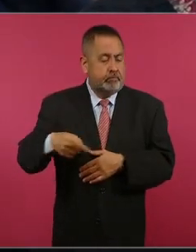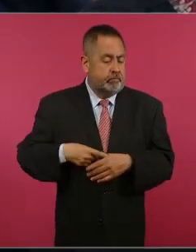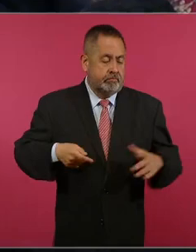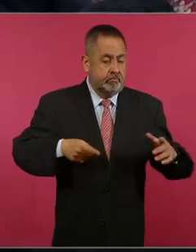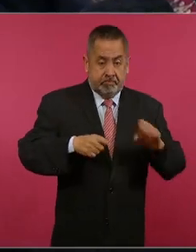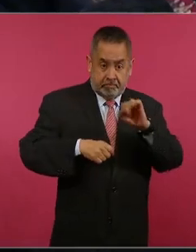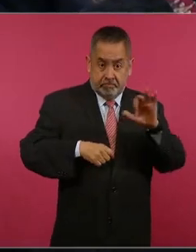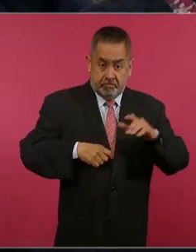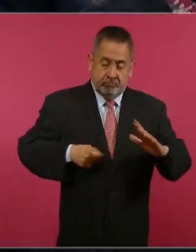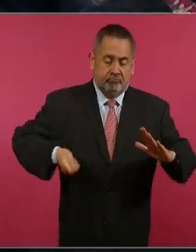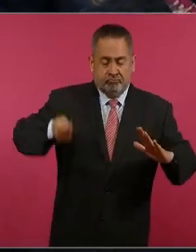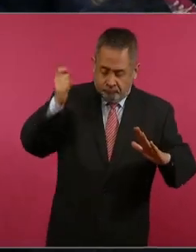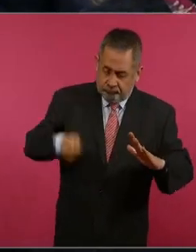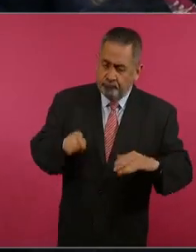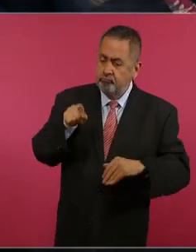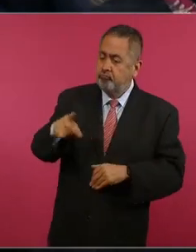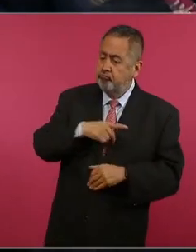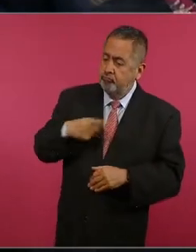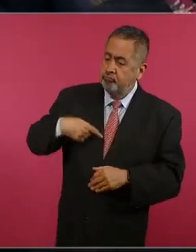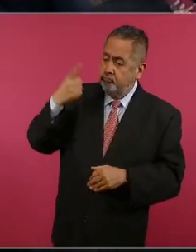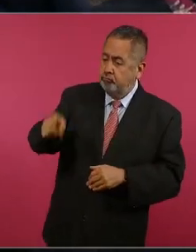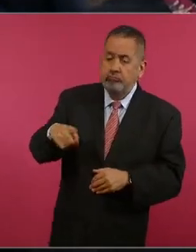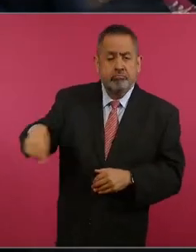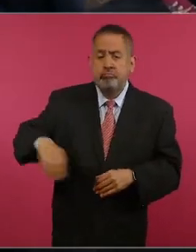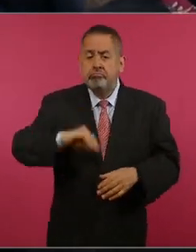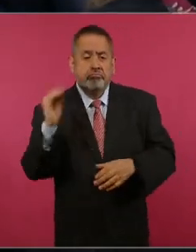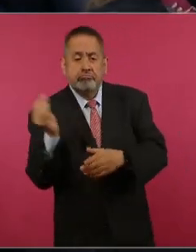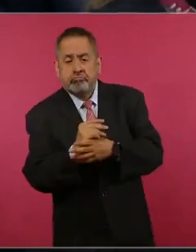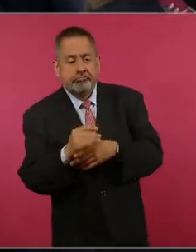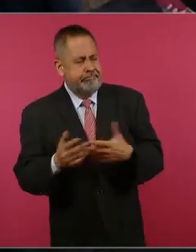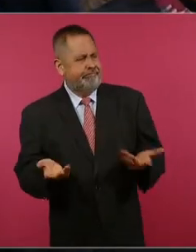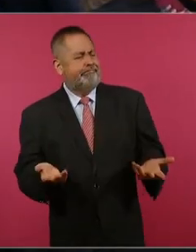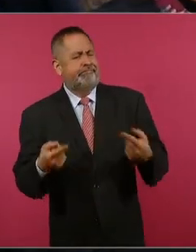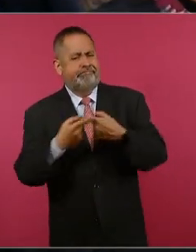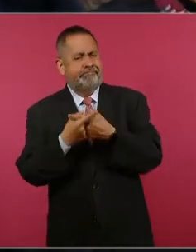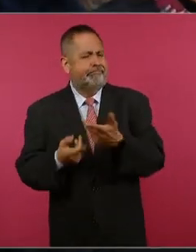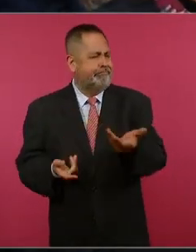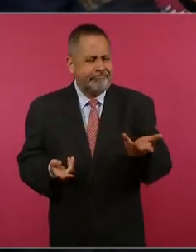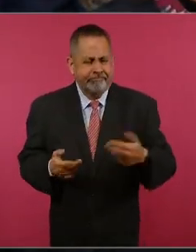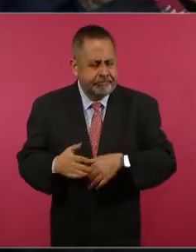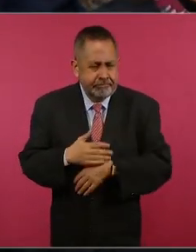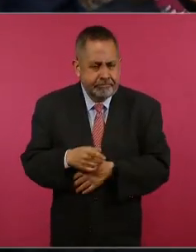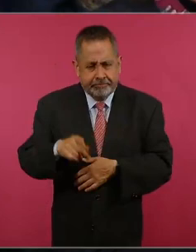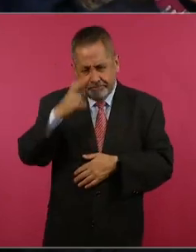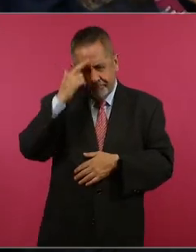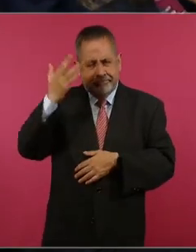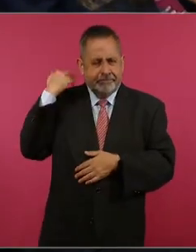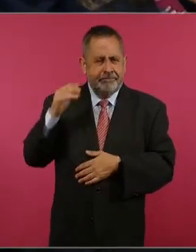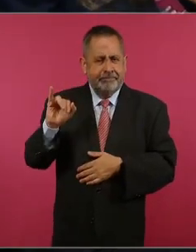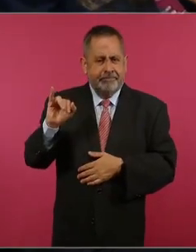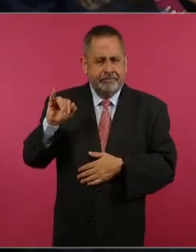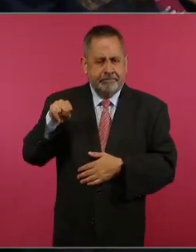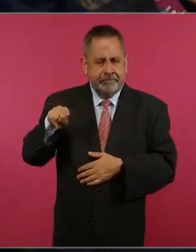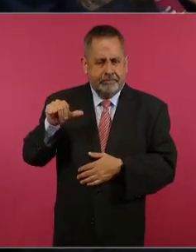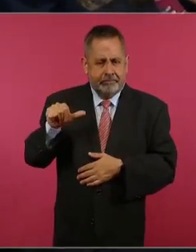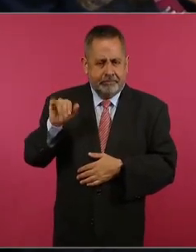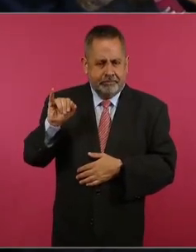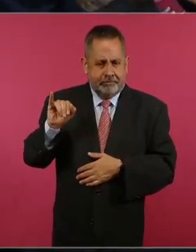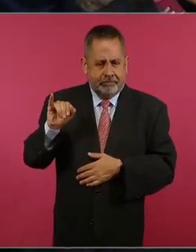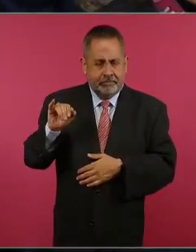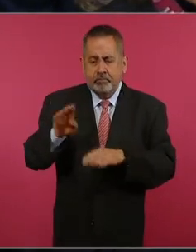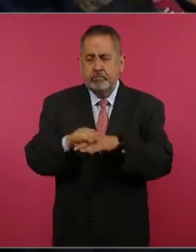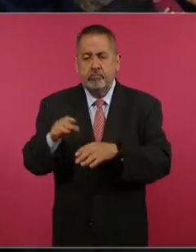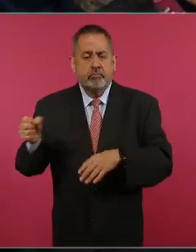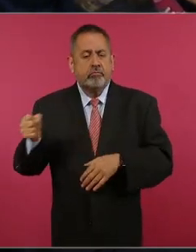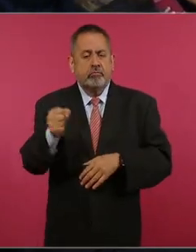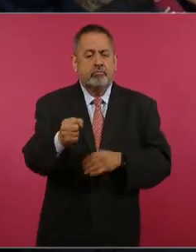resoluciones que se han tenido desde el Poder Judicial. Una tiene que ver, por ejemplo, con lo que hablábamos hace tiempo del INAI, con el asunto de la